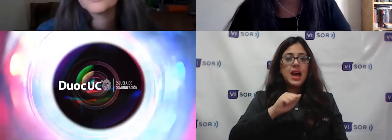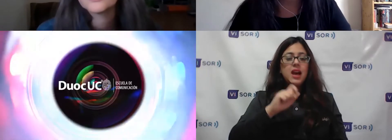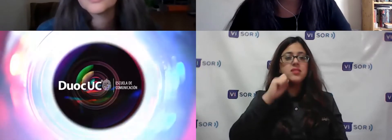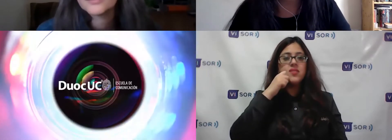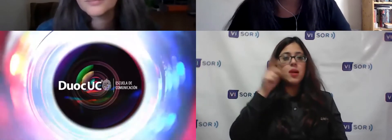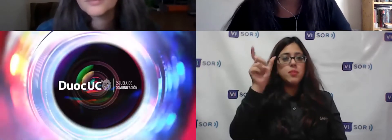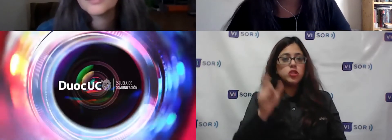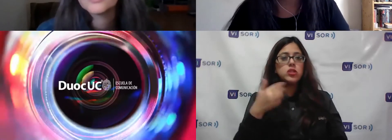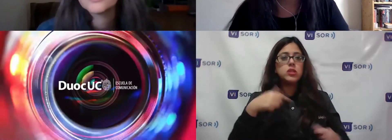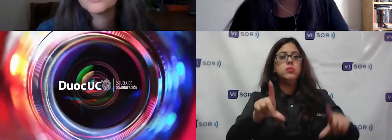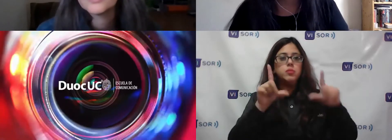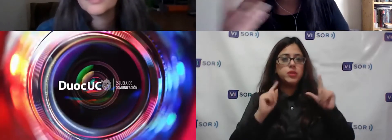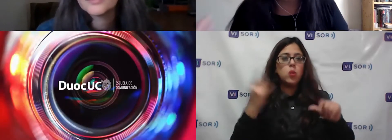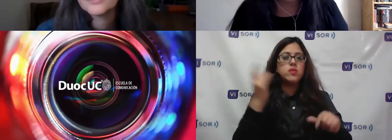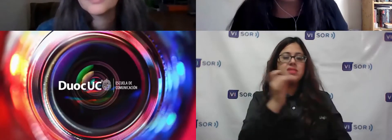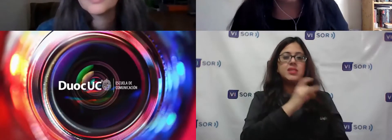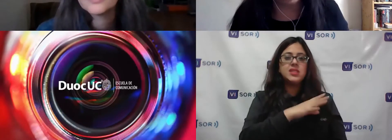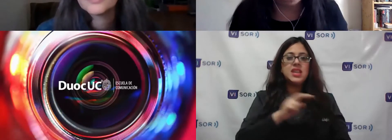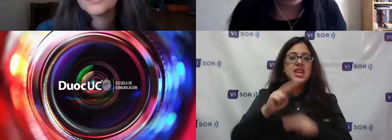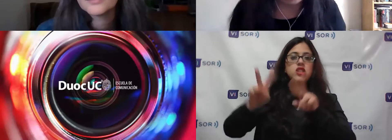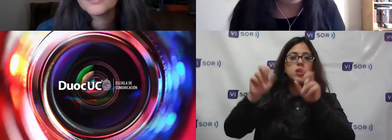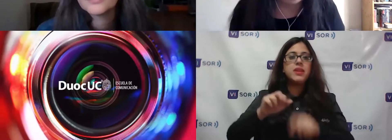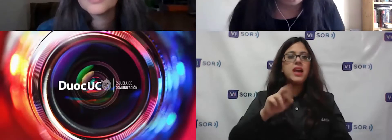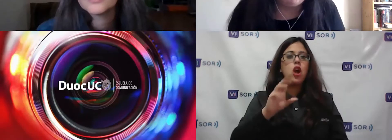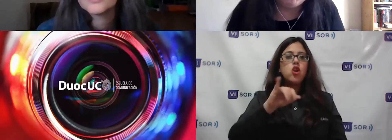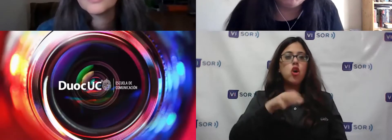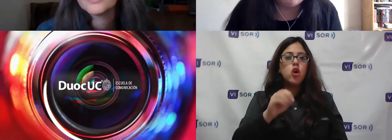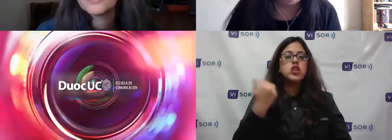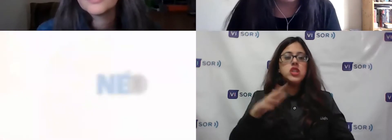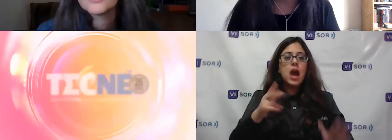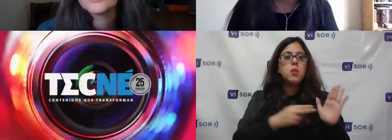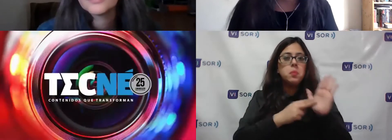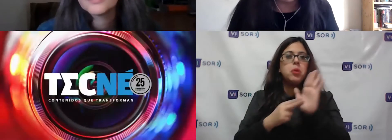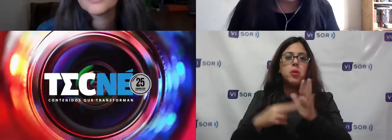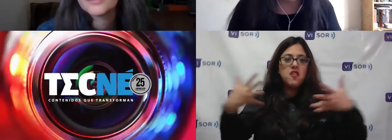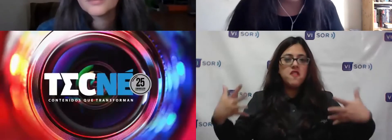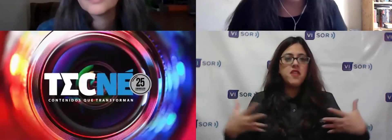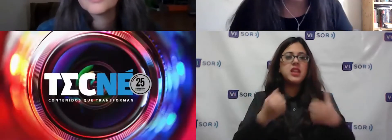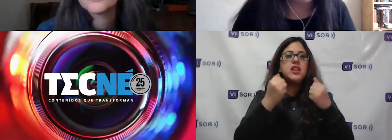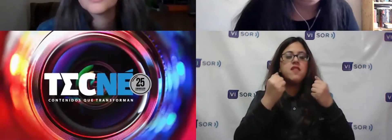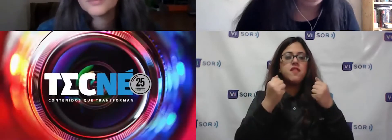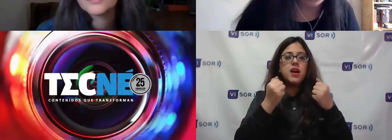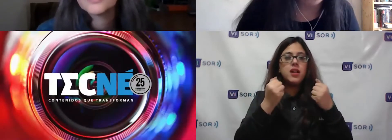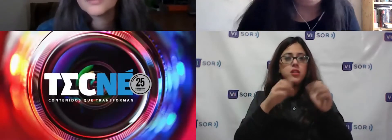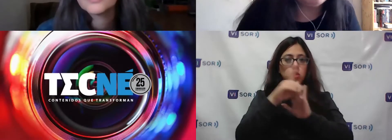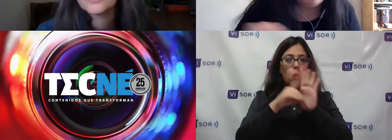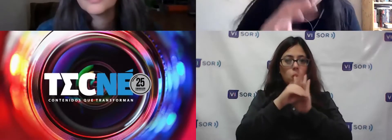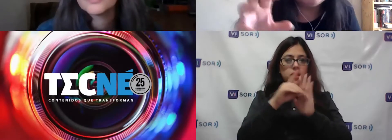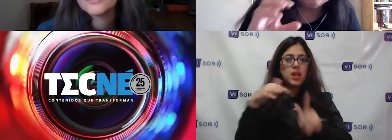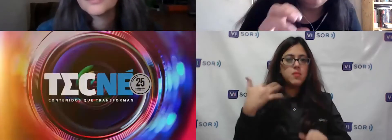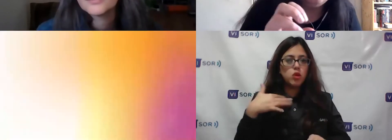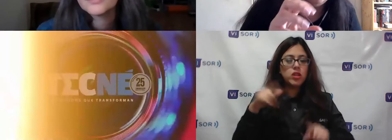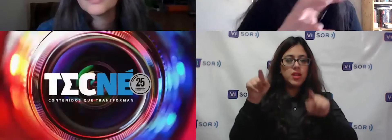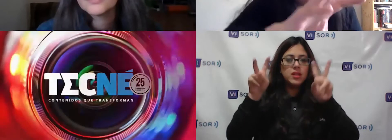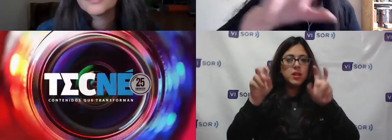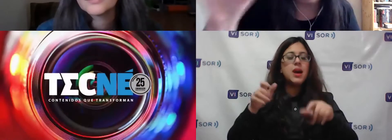chile que soluciona está rojo que su película se estrenó a los gestiones más importantes sino documental en el mundo no sé en ese